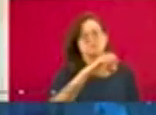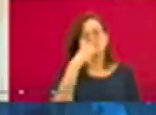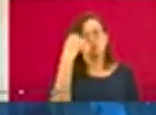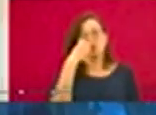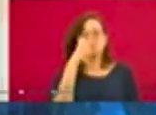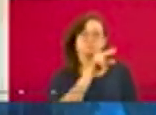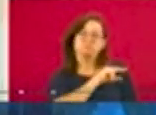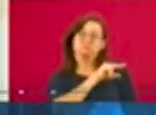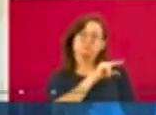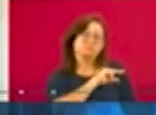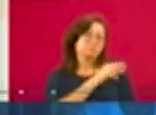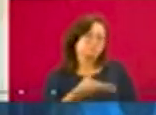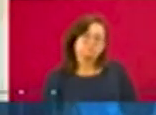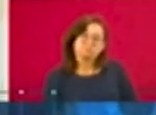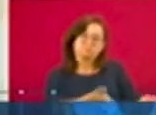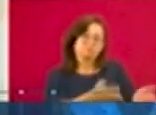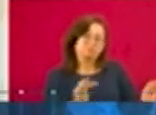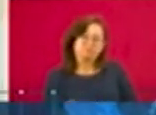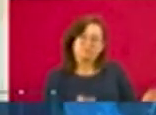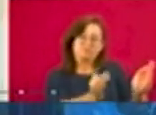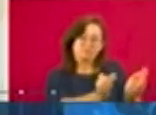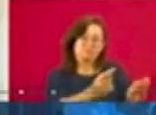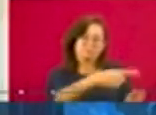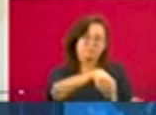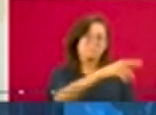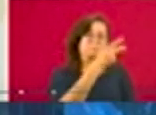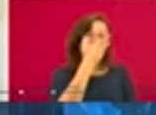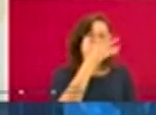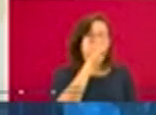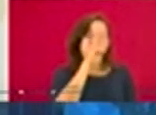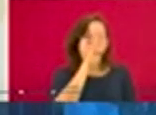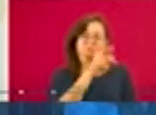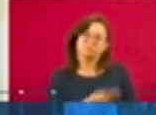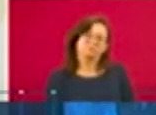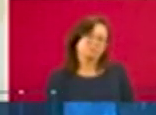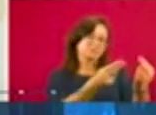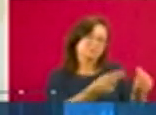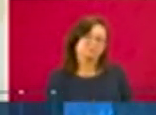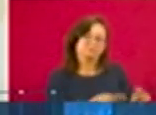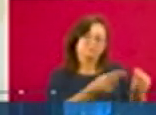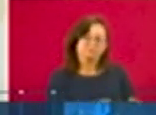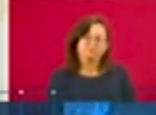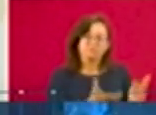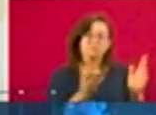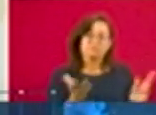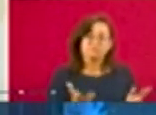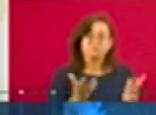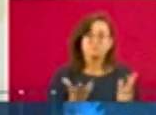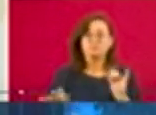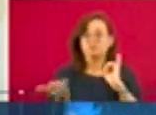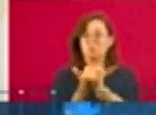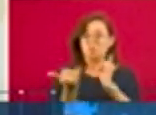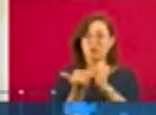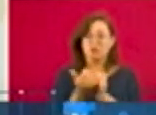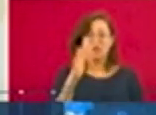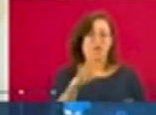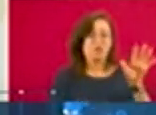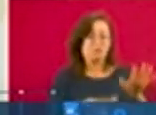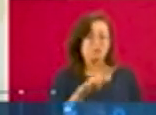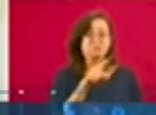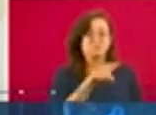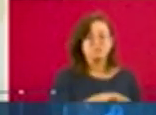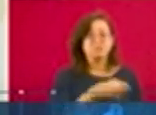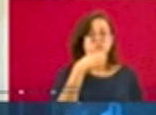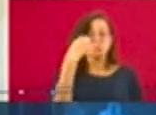no estábamos realmente utilizando en la educación pública. Hoy los maestros y los niños